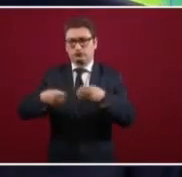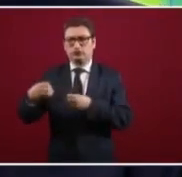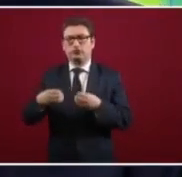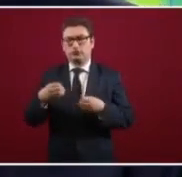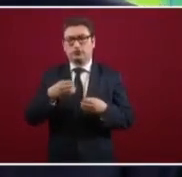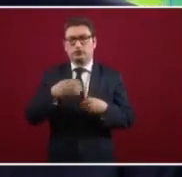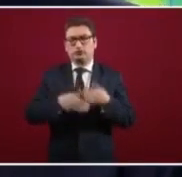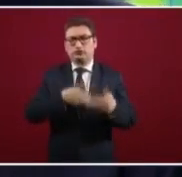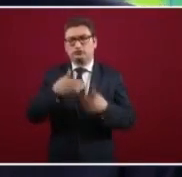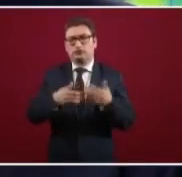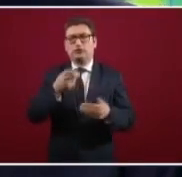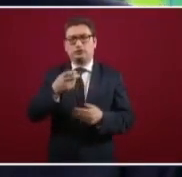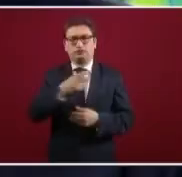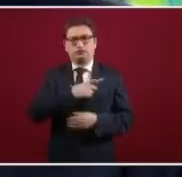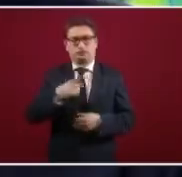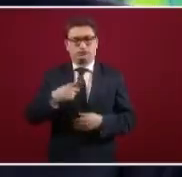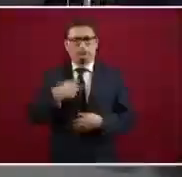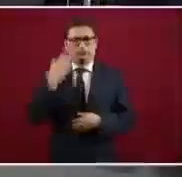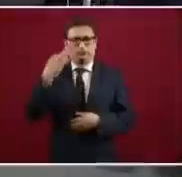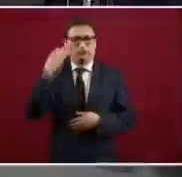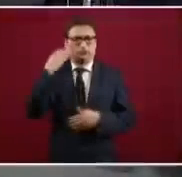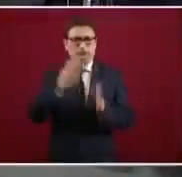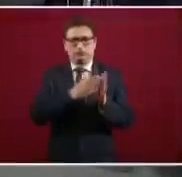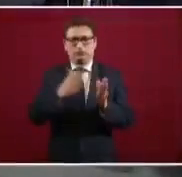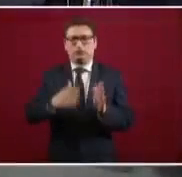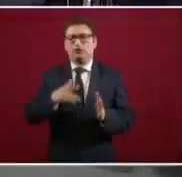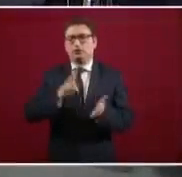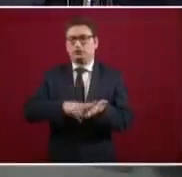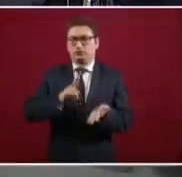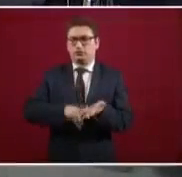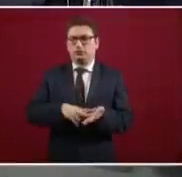consecuentemente tiene una valoración